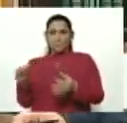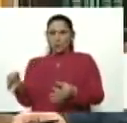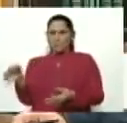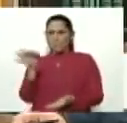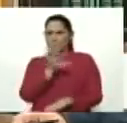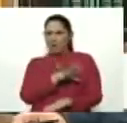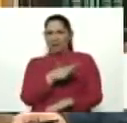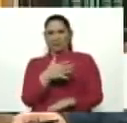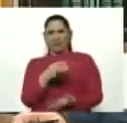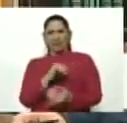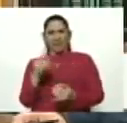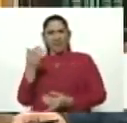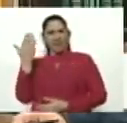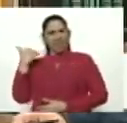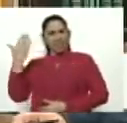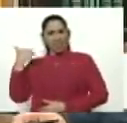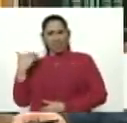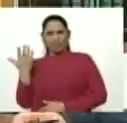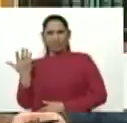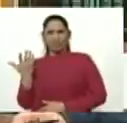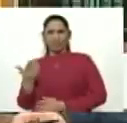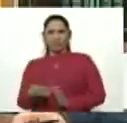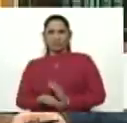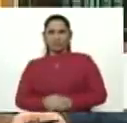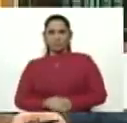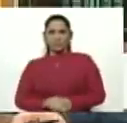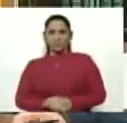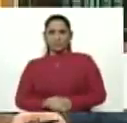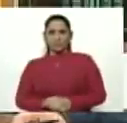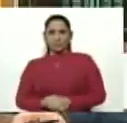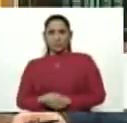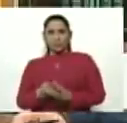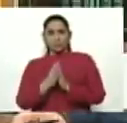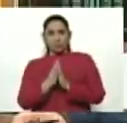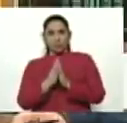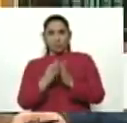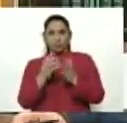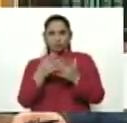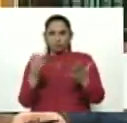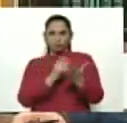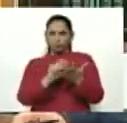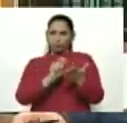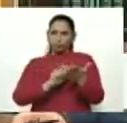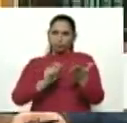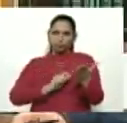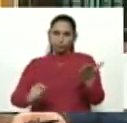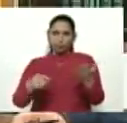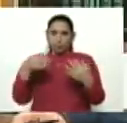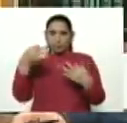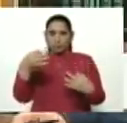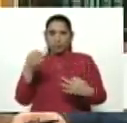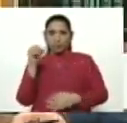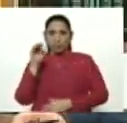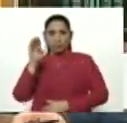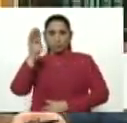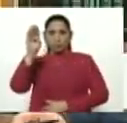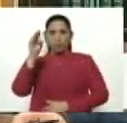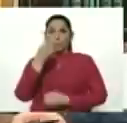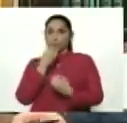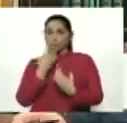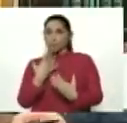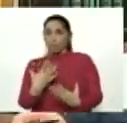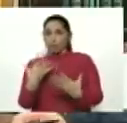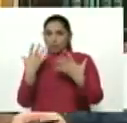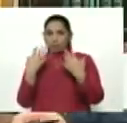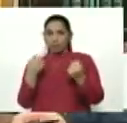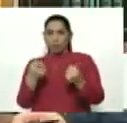fue y de lo que no fue. Y escribamos las páginas futuras. A buen entendedor,